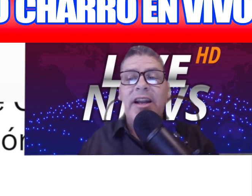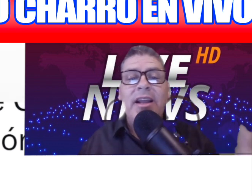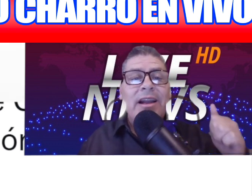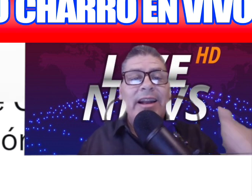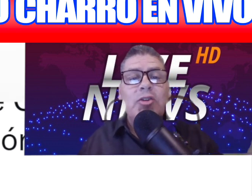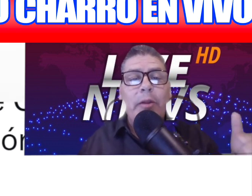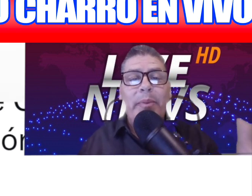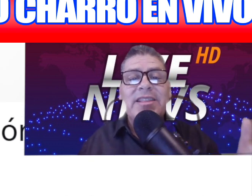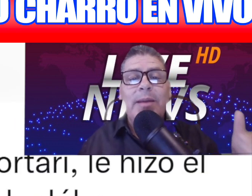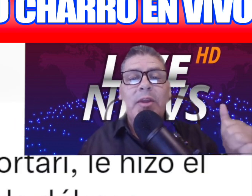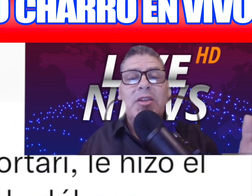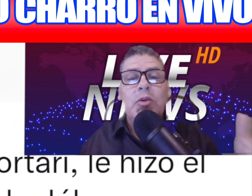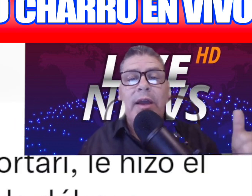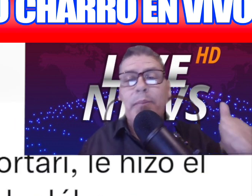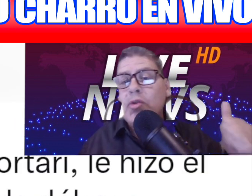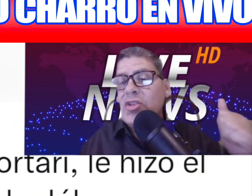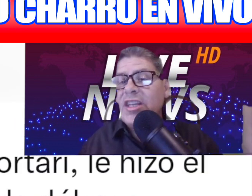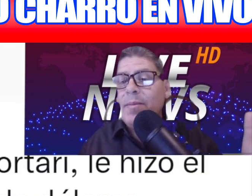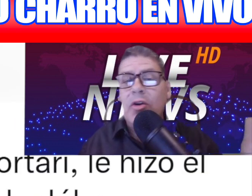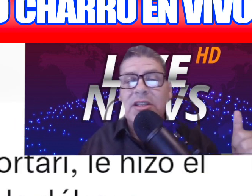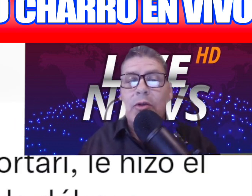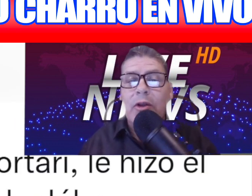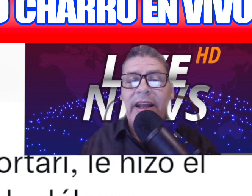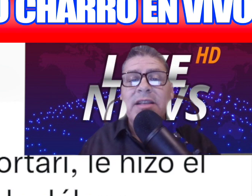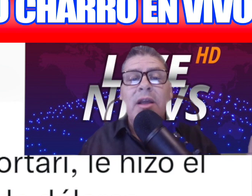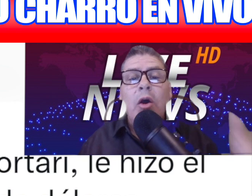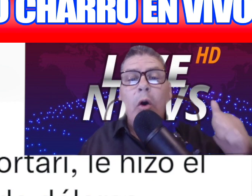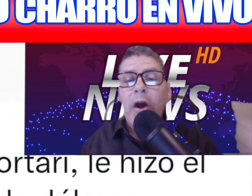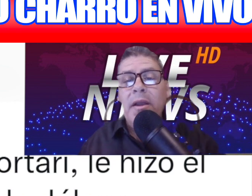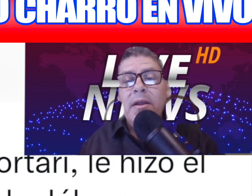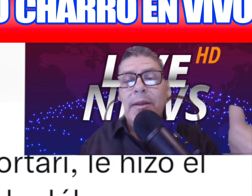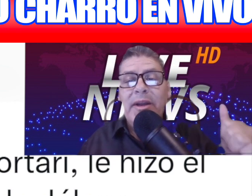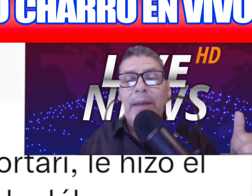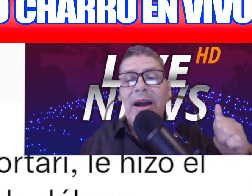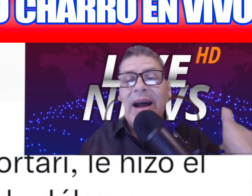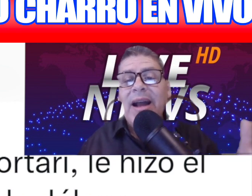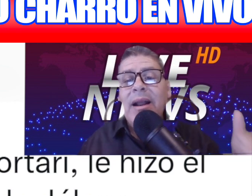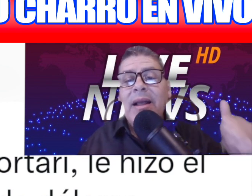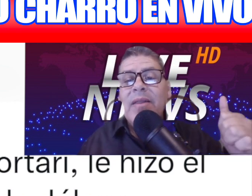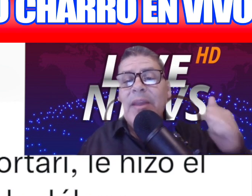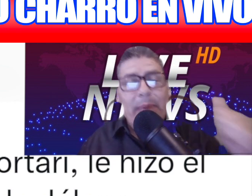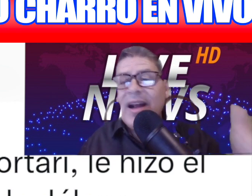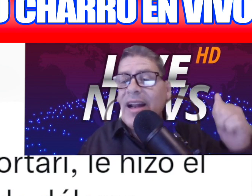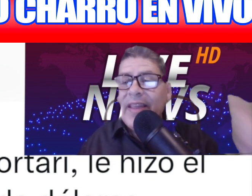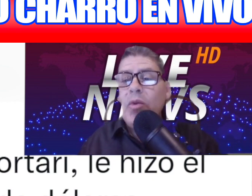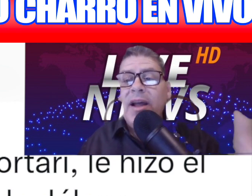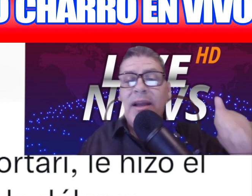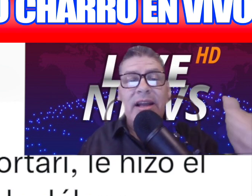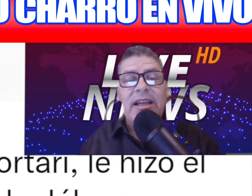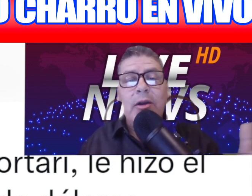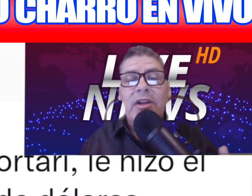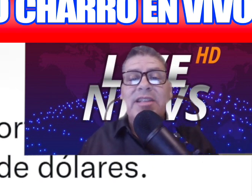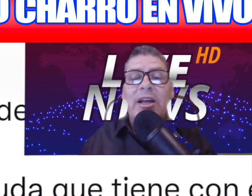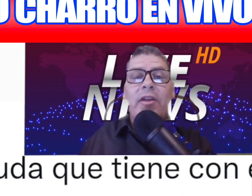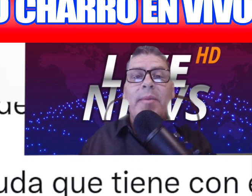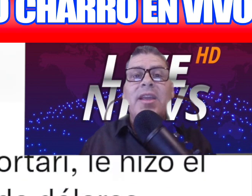de Gortari le hizo el préstamo de 29.7 millones de dólares. Hoy debería pagar la deuda que